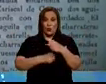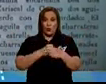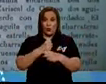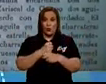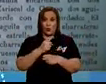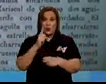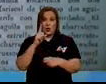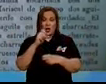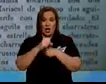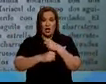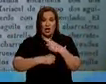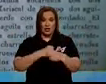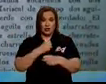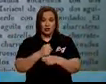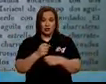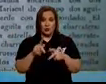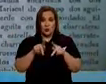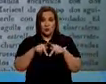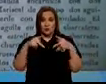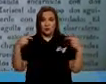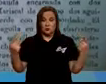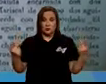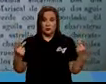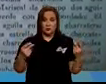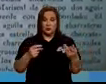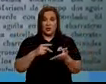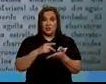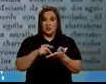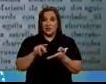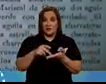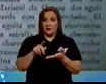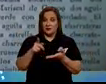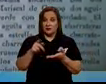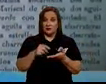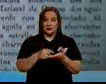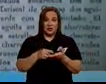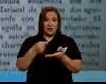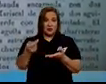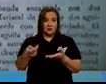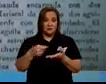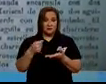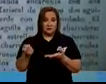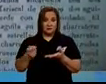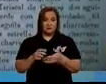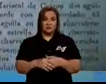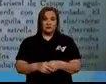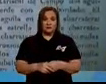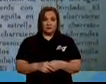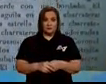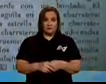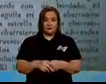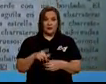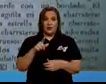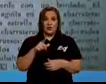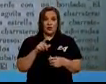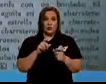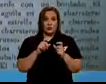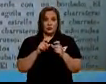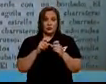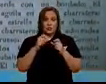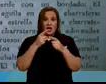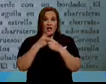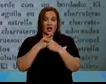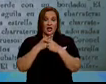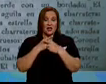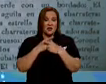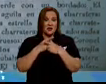Incluso la miscelánea del Istmo, que es el periódico donde están los ideales del libre cambio, la libertad de